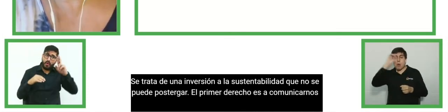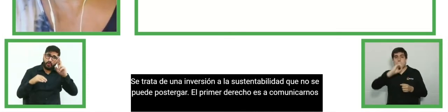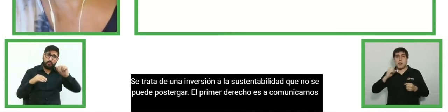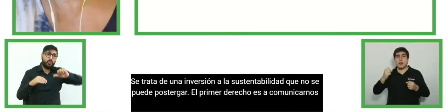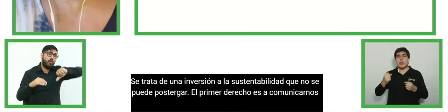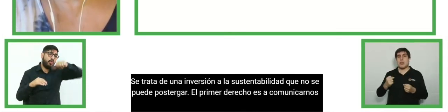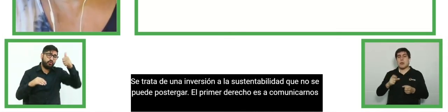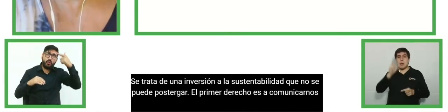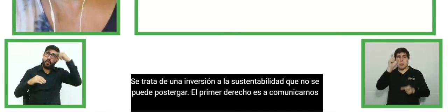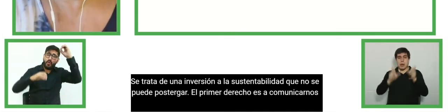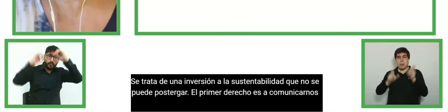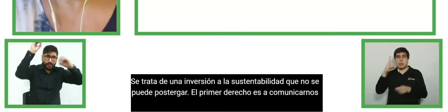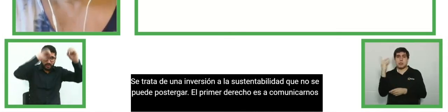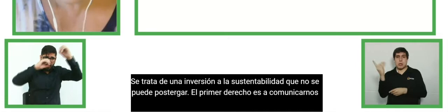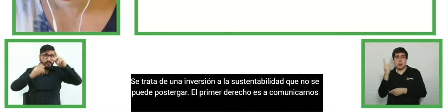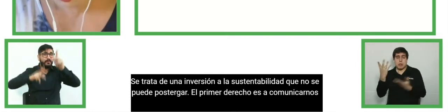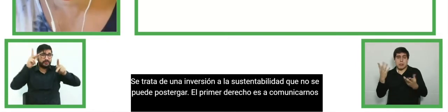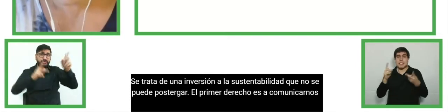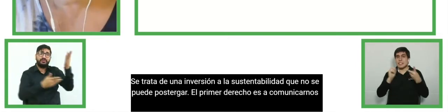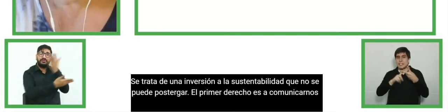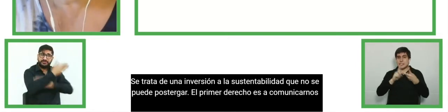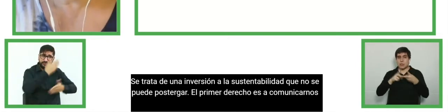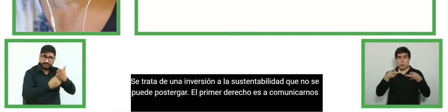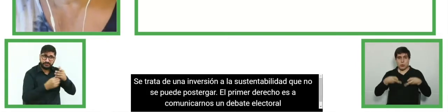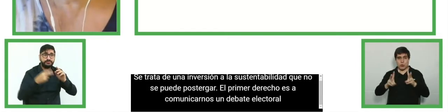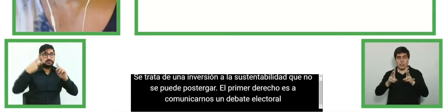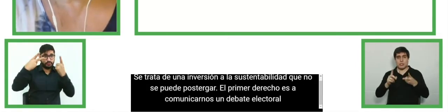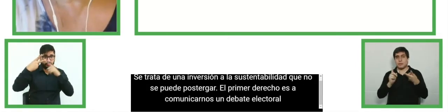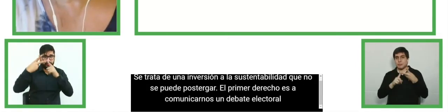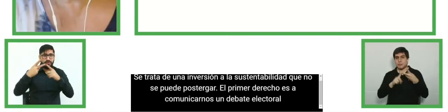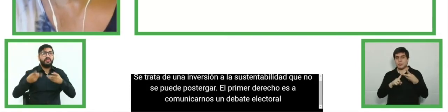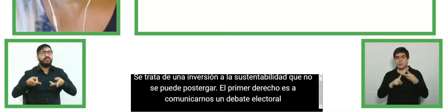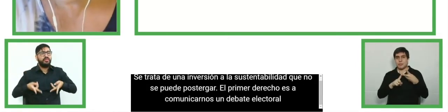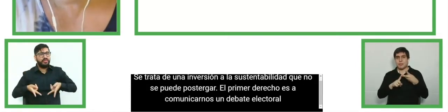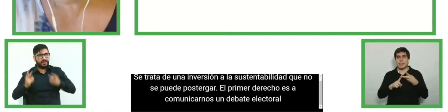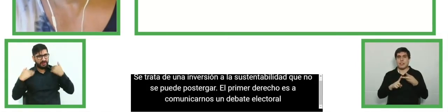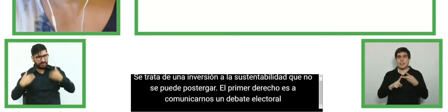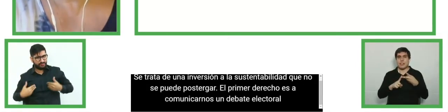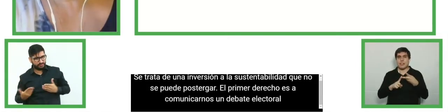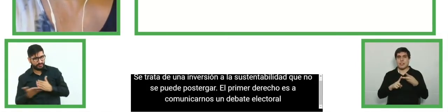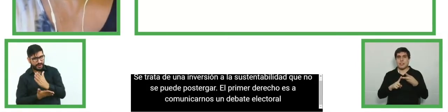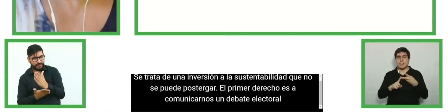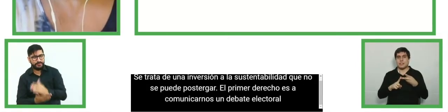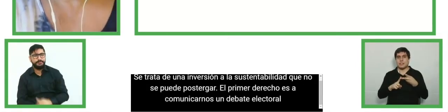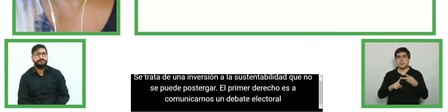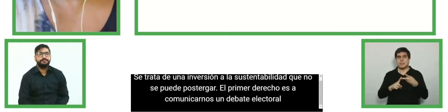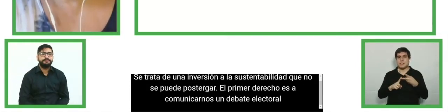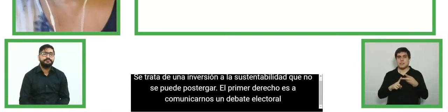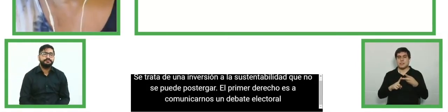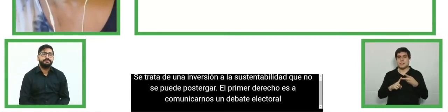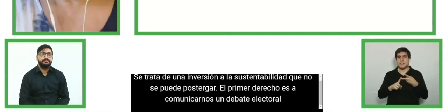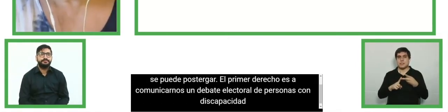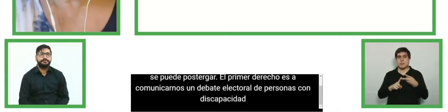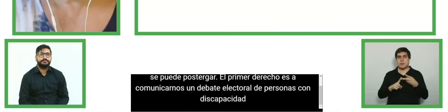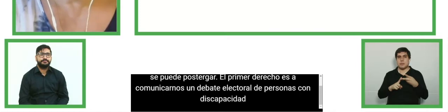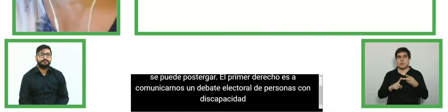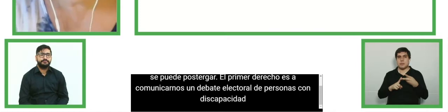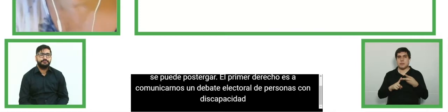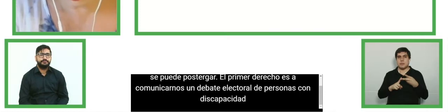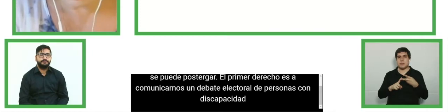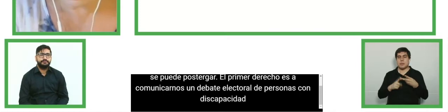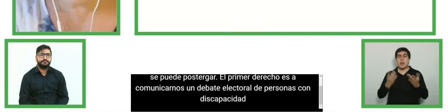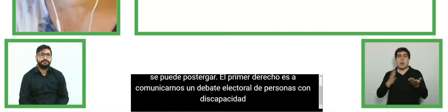con discapacidad. El segundo derecho es el derecho de ser comunicado. Por ejemplo, las